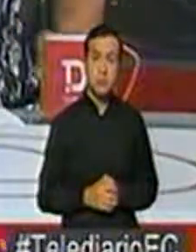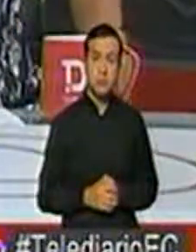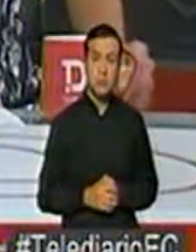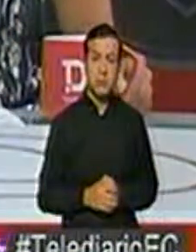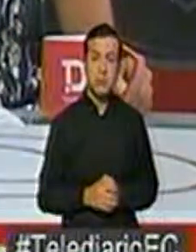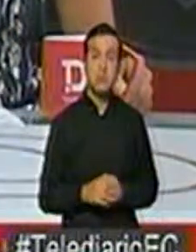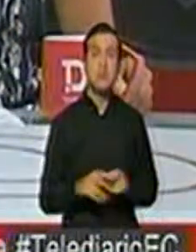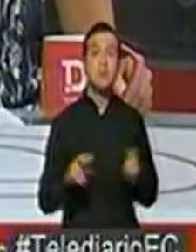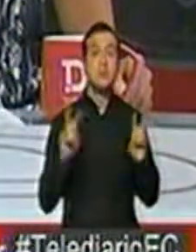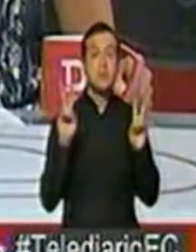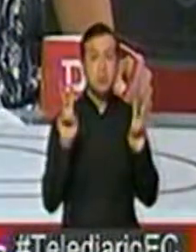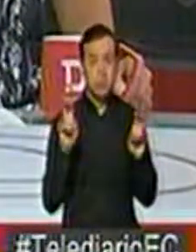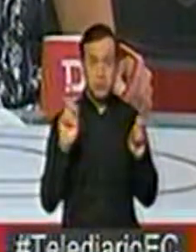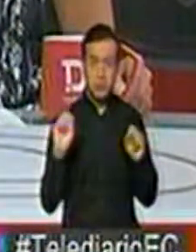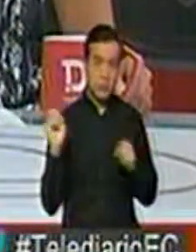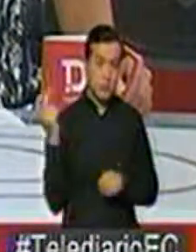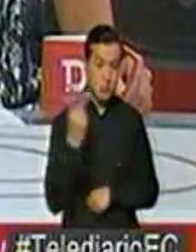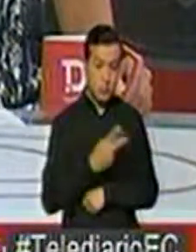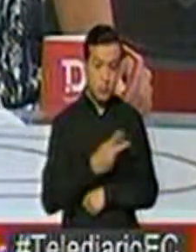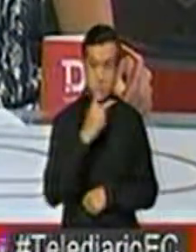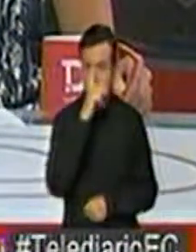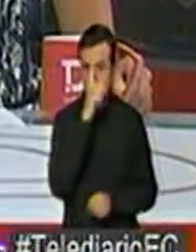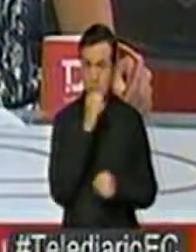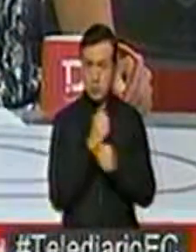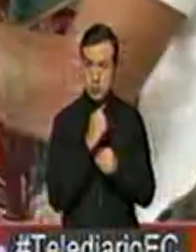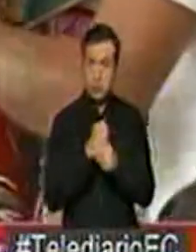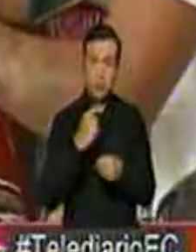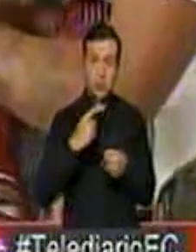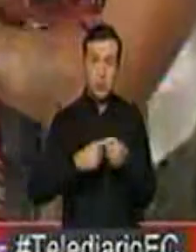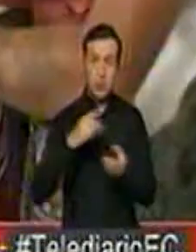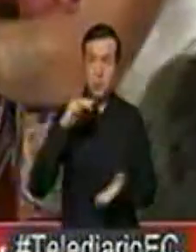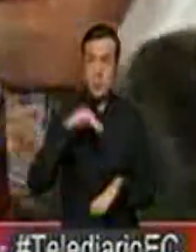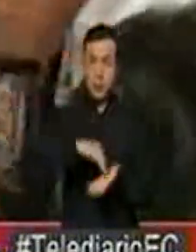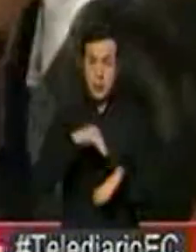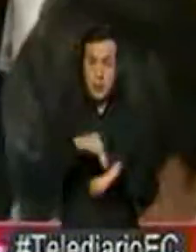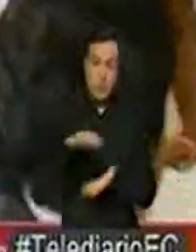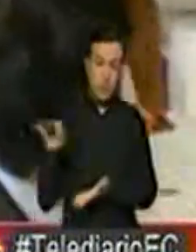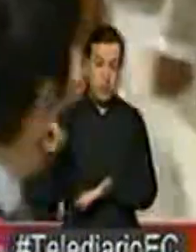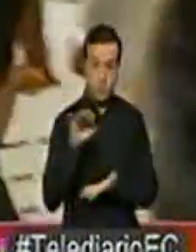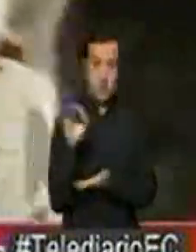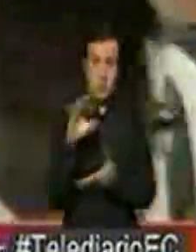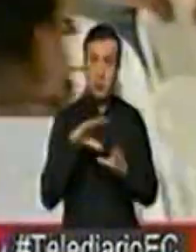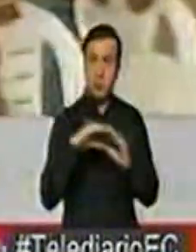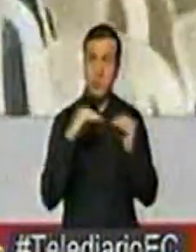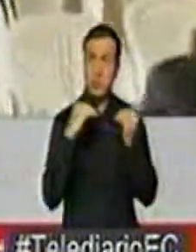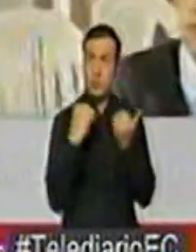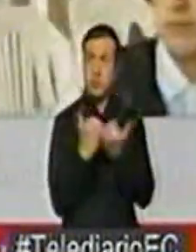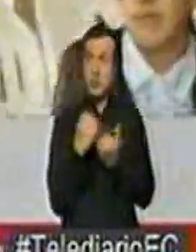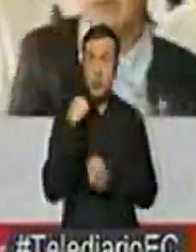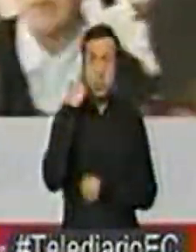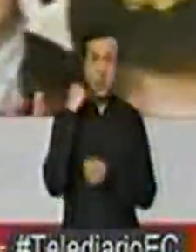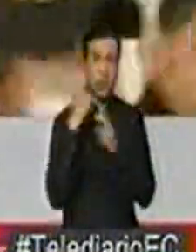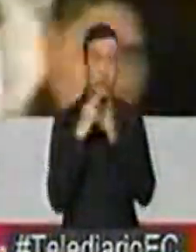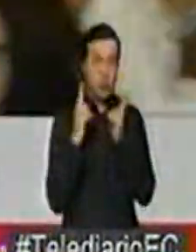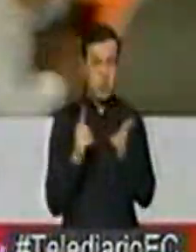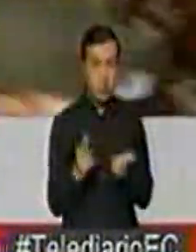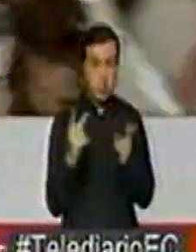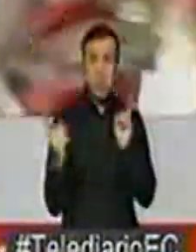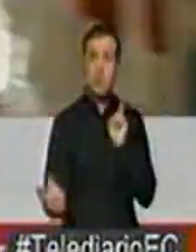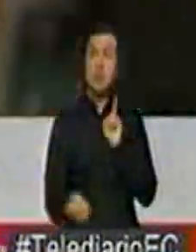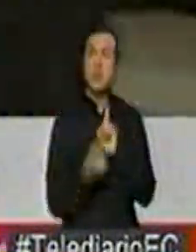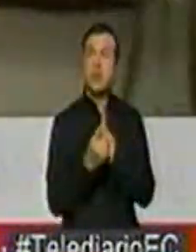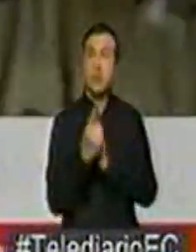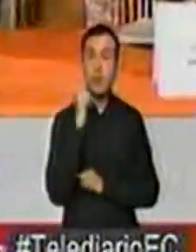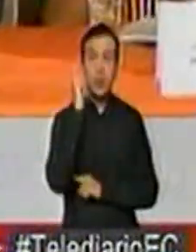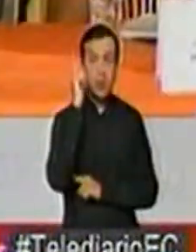En relación a este tema, en su segundo día de trabajo en Quito, los integrantes de la delegación de la Comisión Interamericana de Derechos Humanos se reunieron con